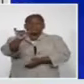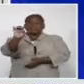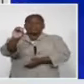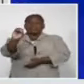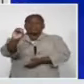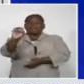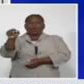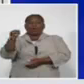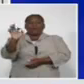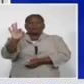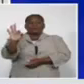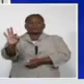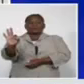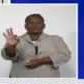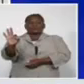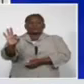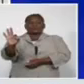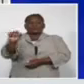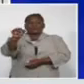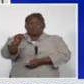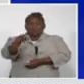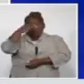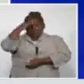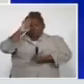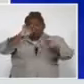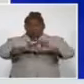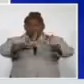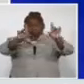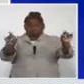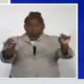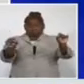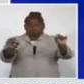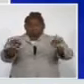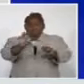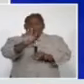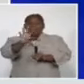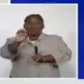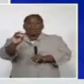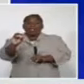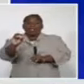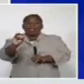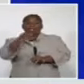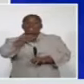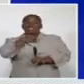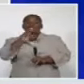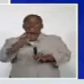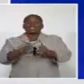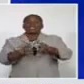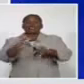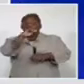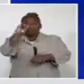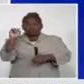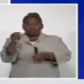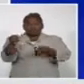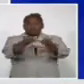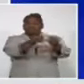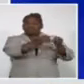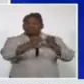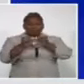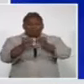160,8. Hoy Cuba con 40 eventos activos, y quiero